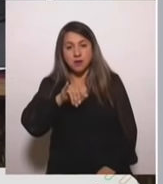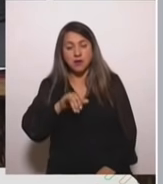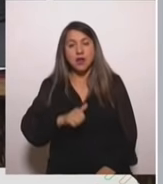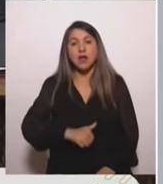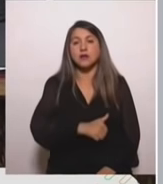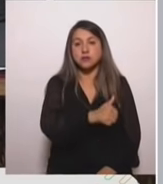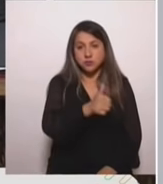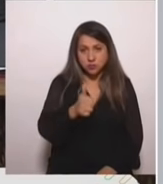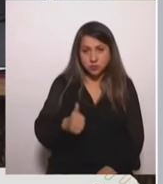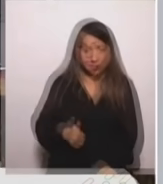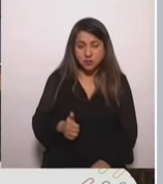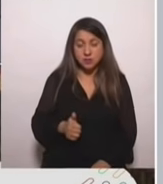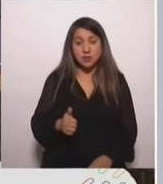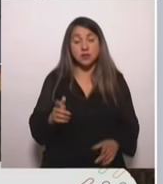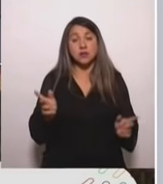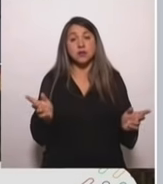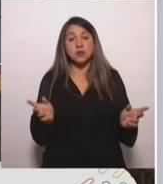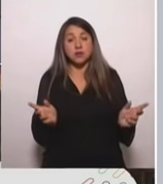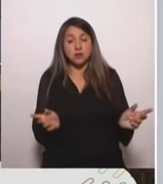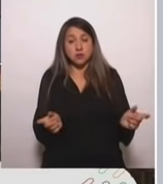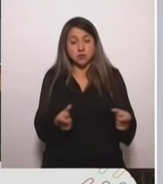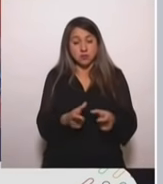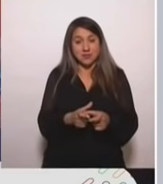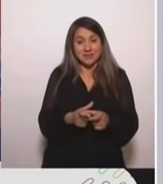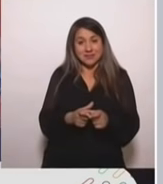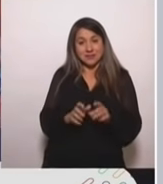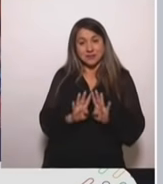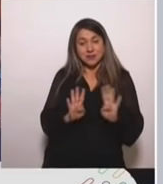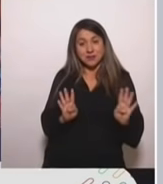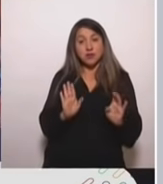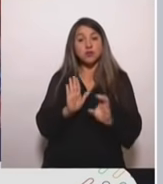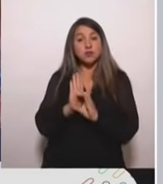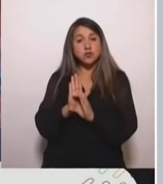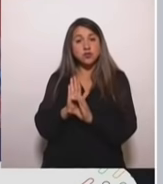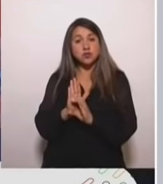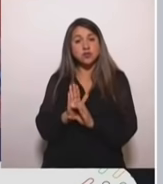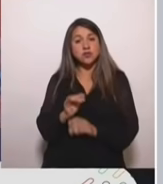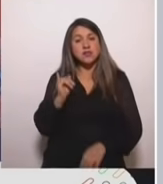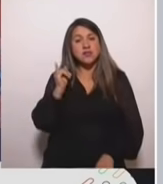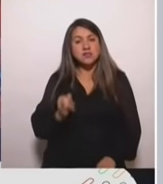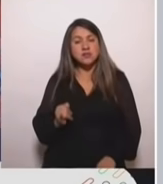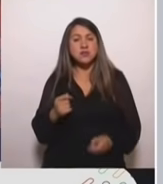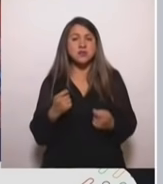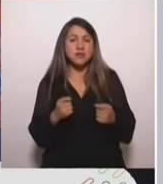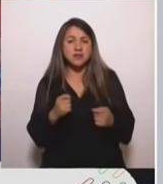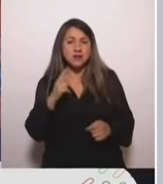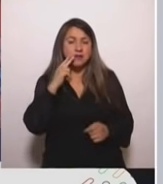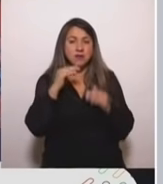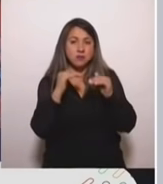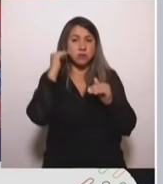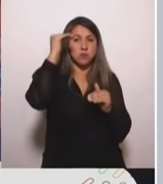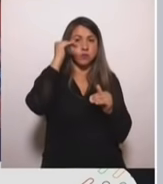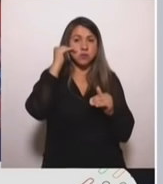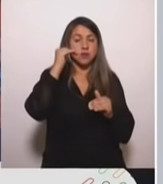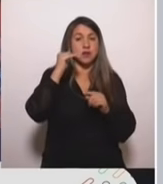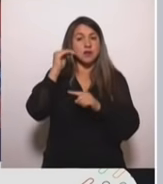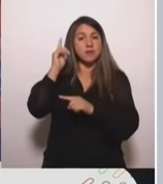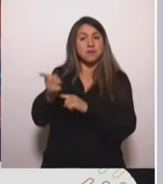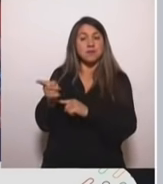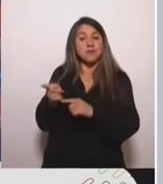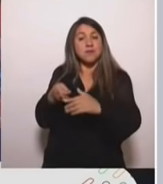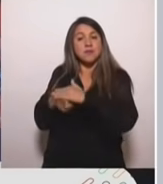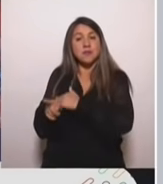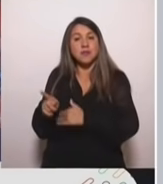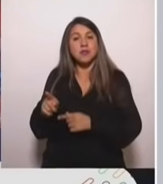solo preguntarle por lo que estábamos recién conversando, que dice relación con esta propuesta de declaración que tienen que formular los